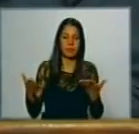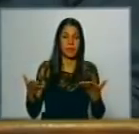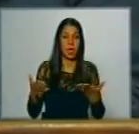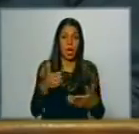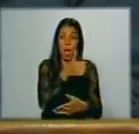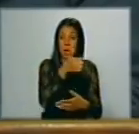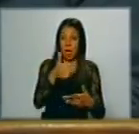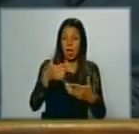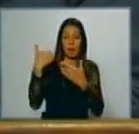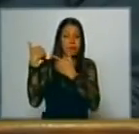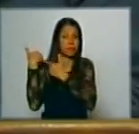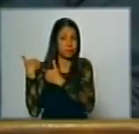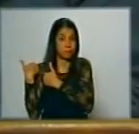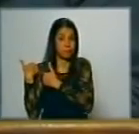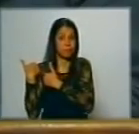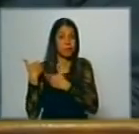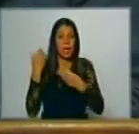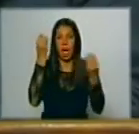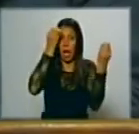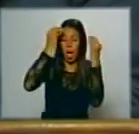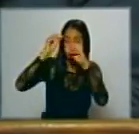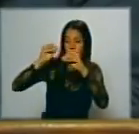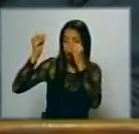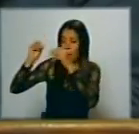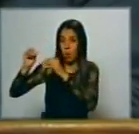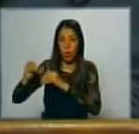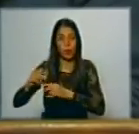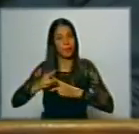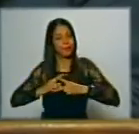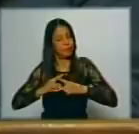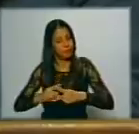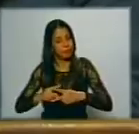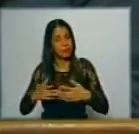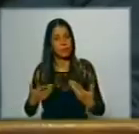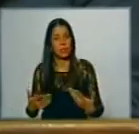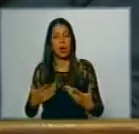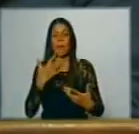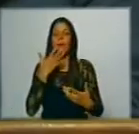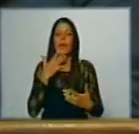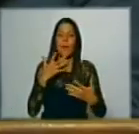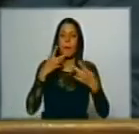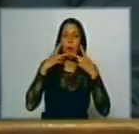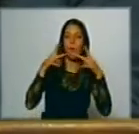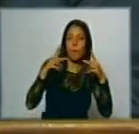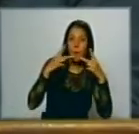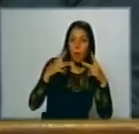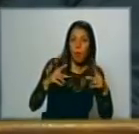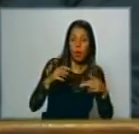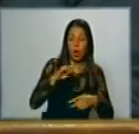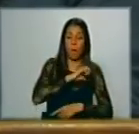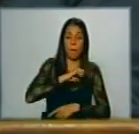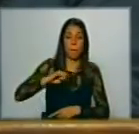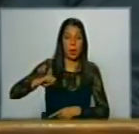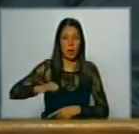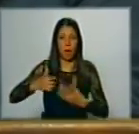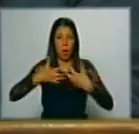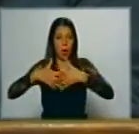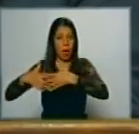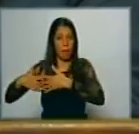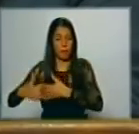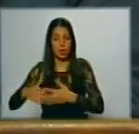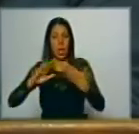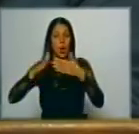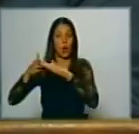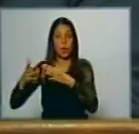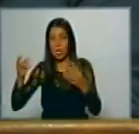corresponsabilidad y la negociación voluntaria entre los sectores público, privado y comunal para